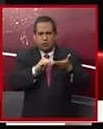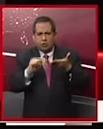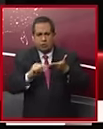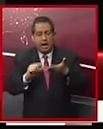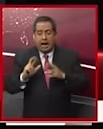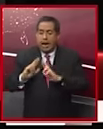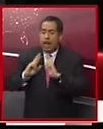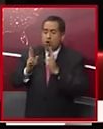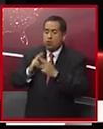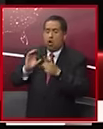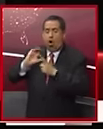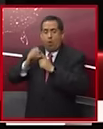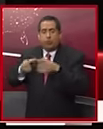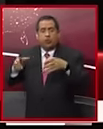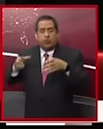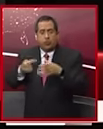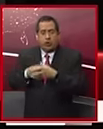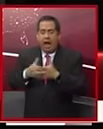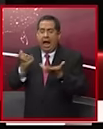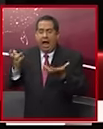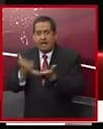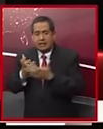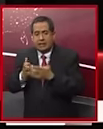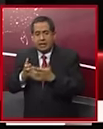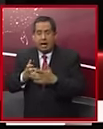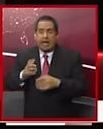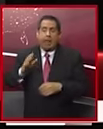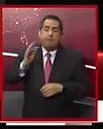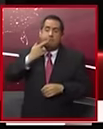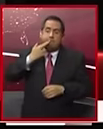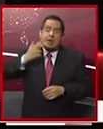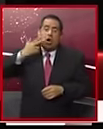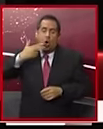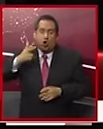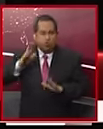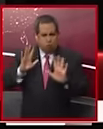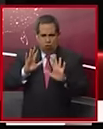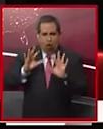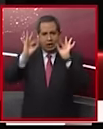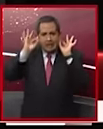que las reuniones de comisiones se realizarán preferentemente, no